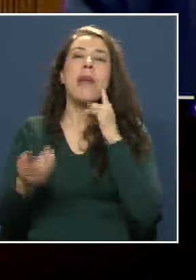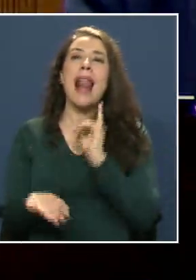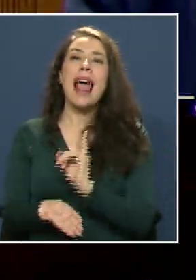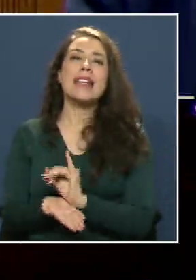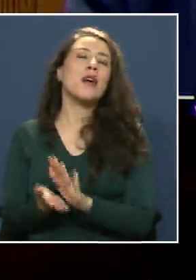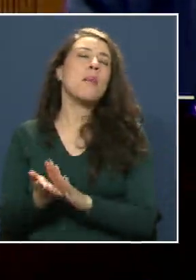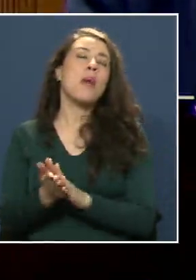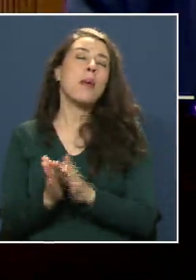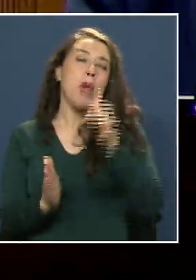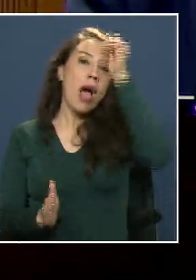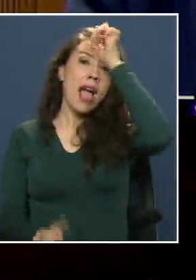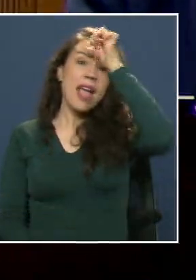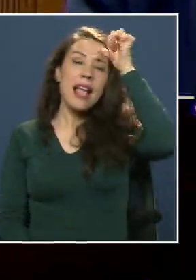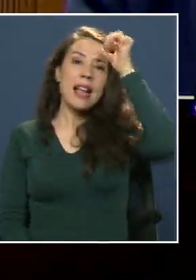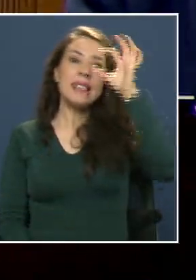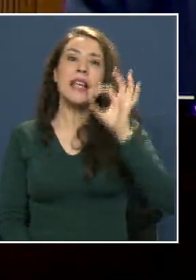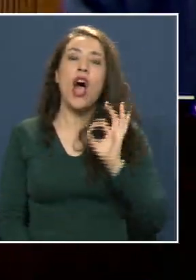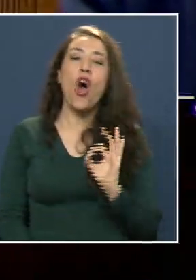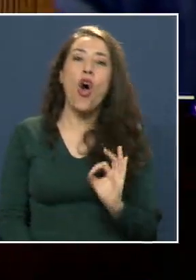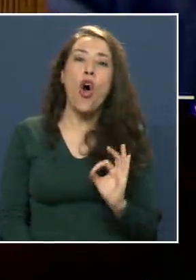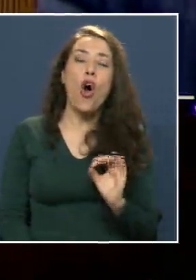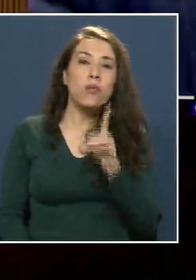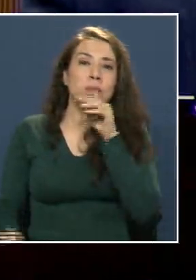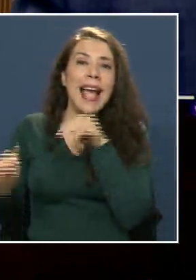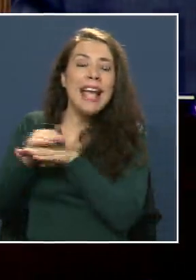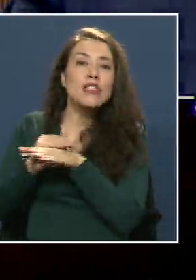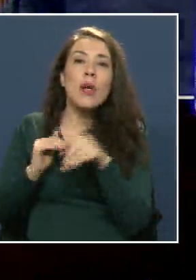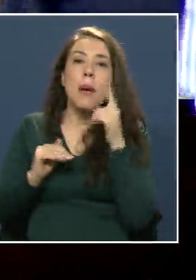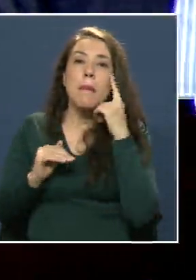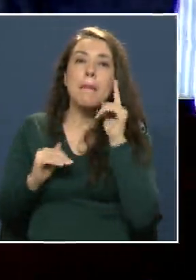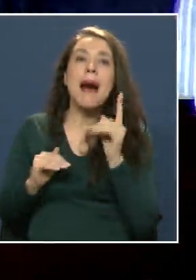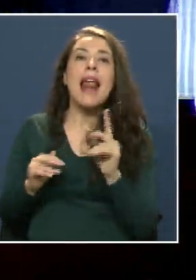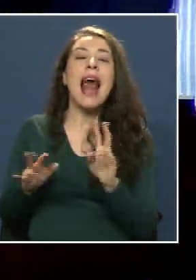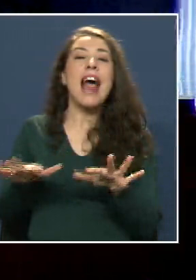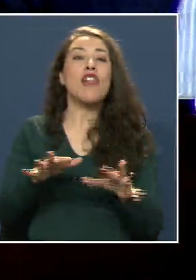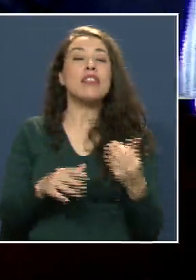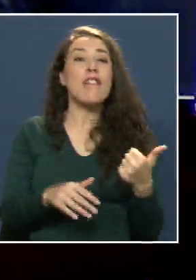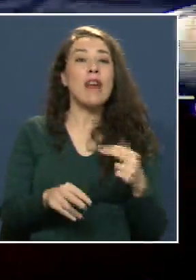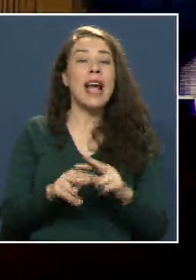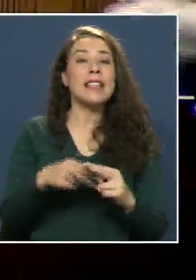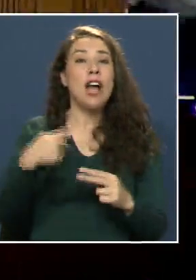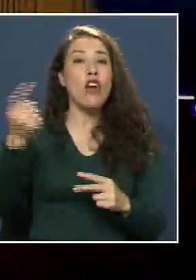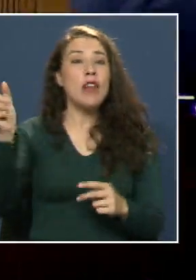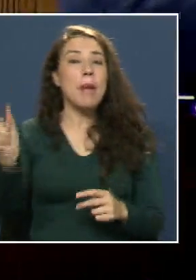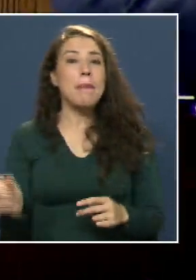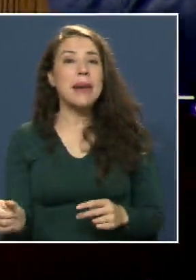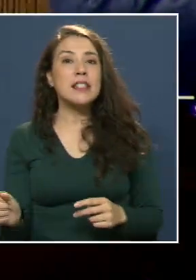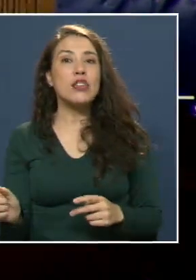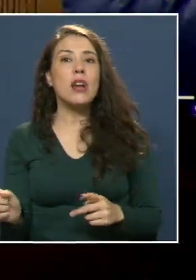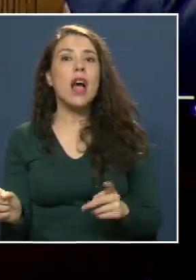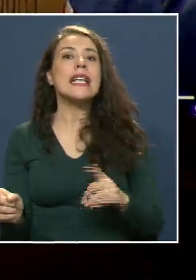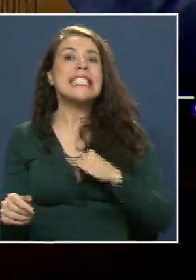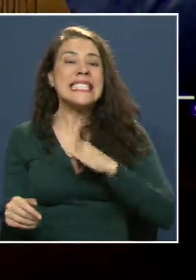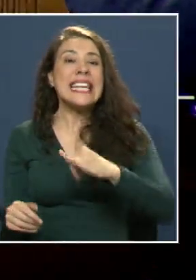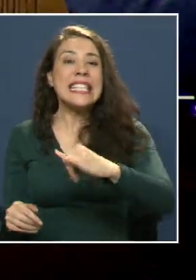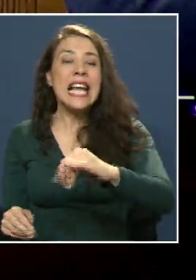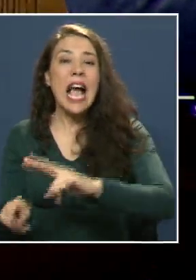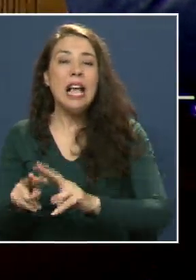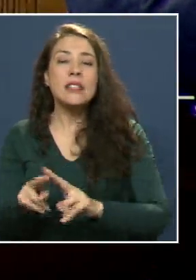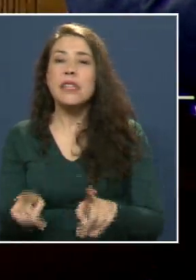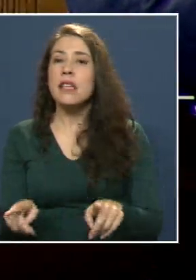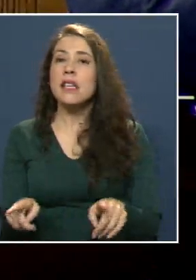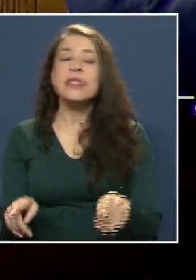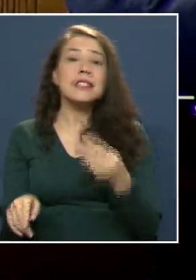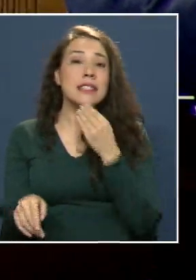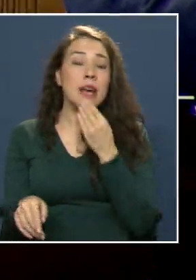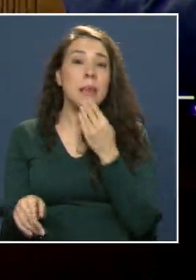la Iglesia, o que teóricamente se escondía para que el bien que hacía otra persona no dejara de hacerse, era